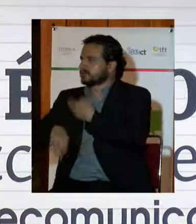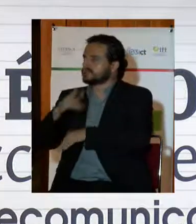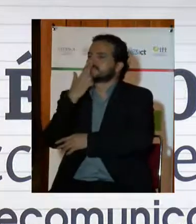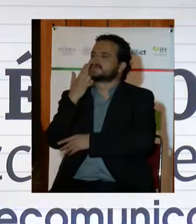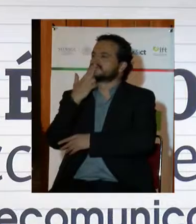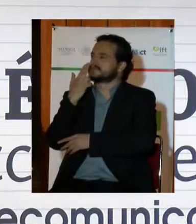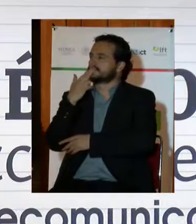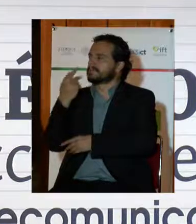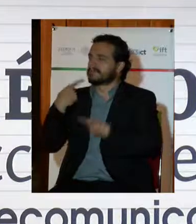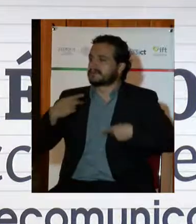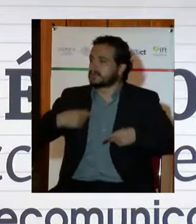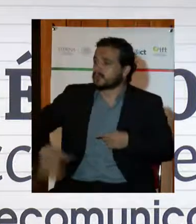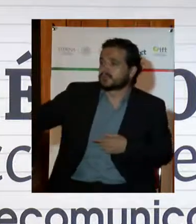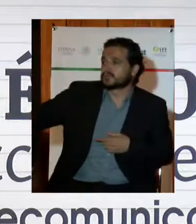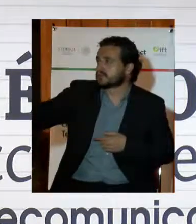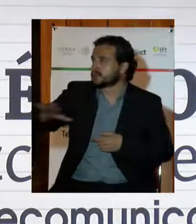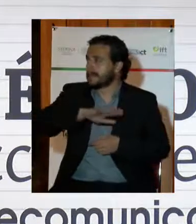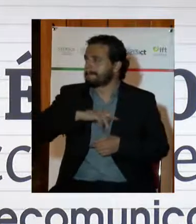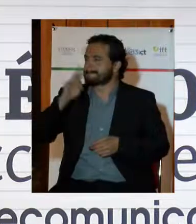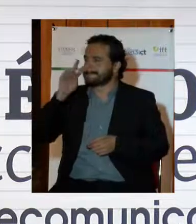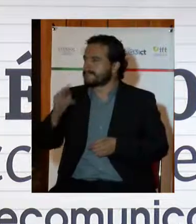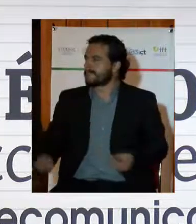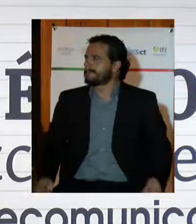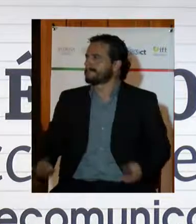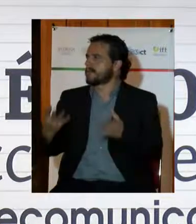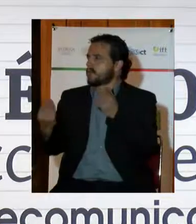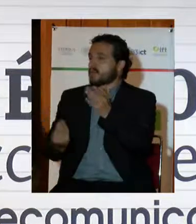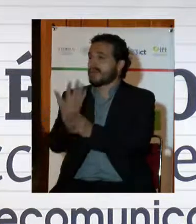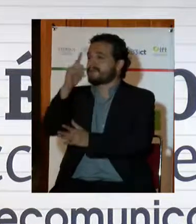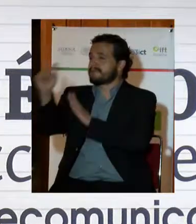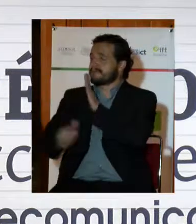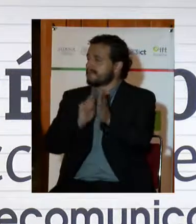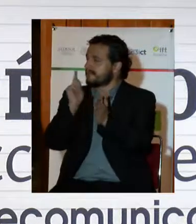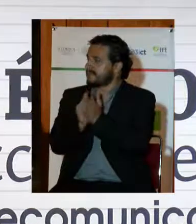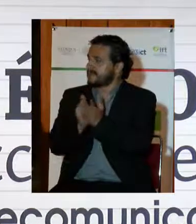destacan la iniciativa de accesibilidad,